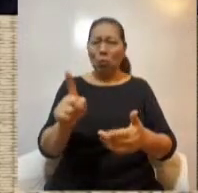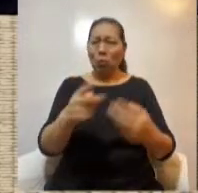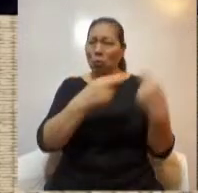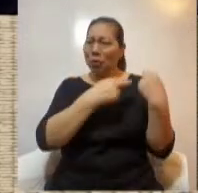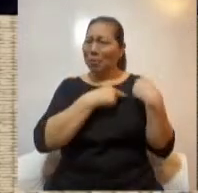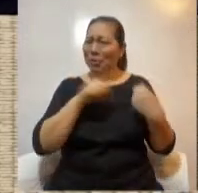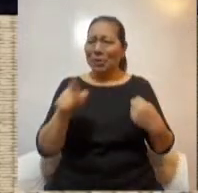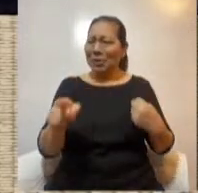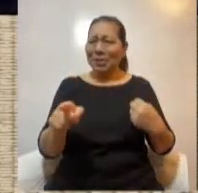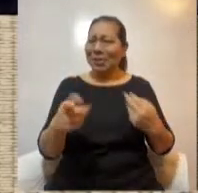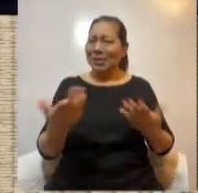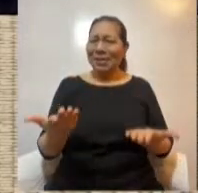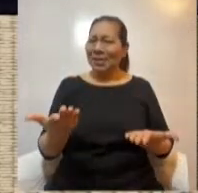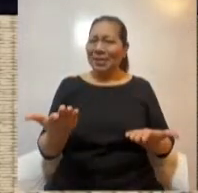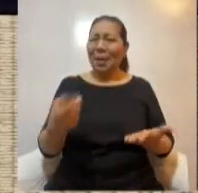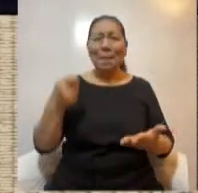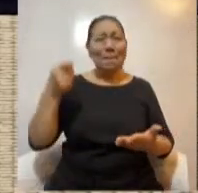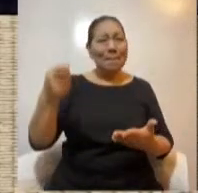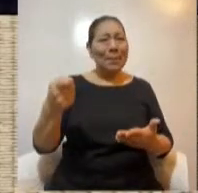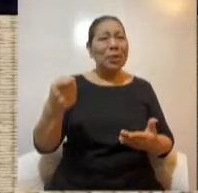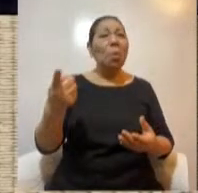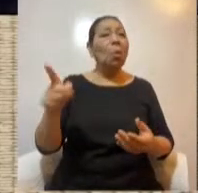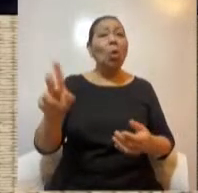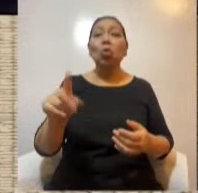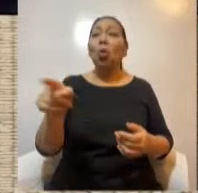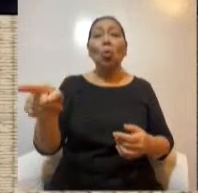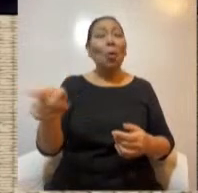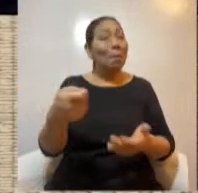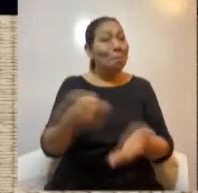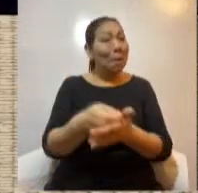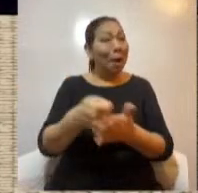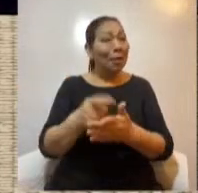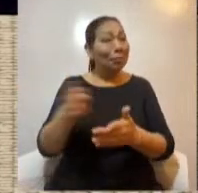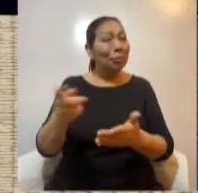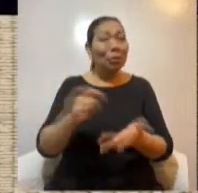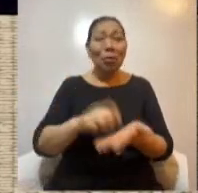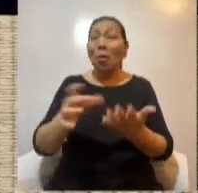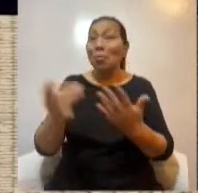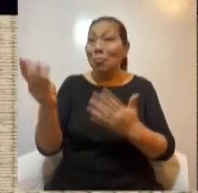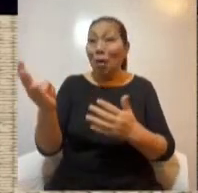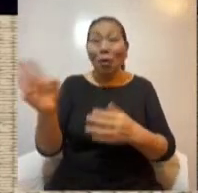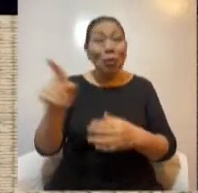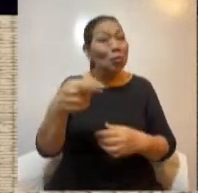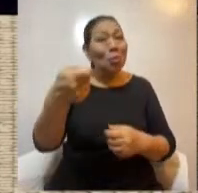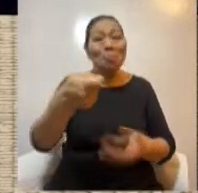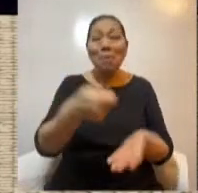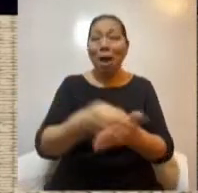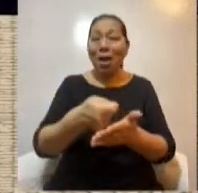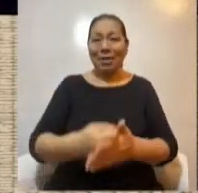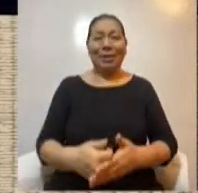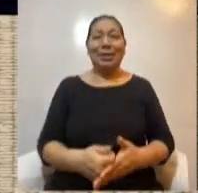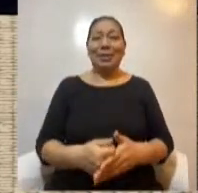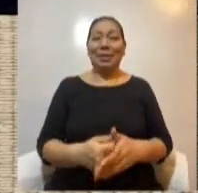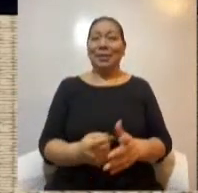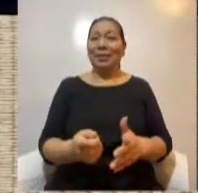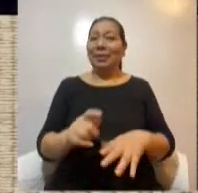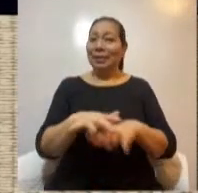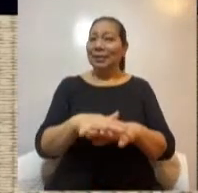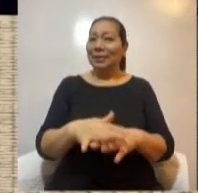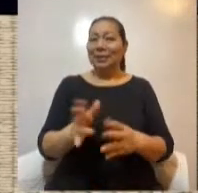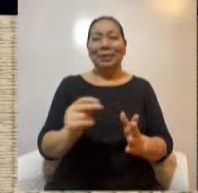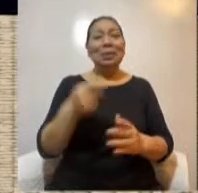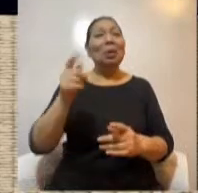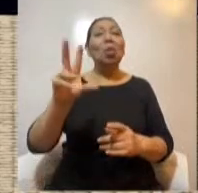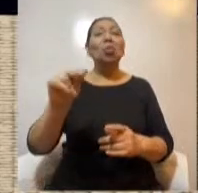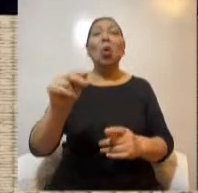no has estado a cargo de la pensionista, por tanto no te corresponde la pensión de viudez. Bien. Entonces, en sede administrativa